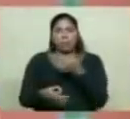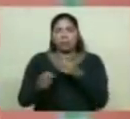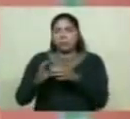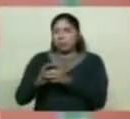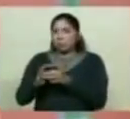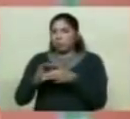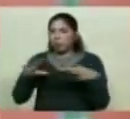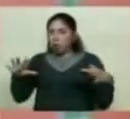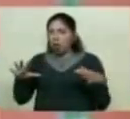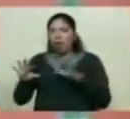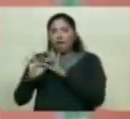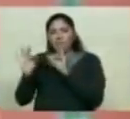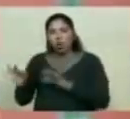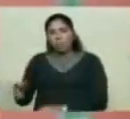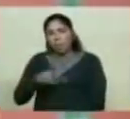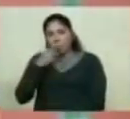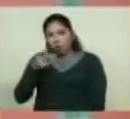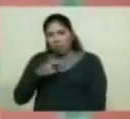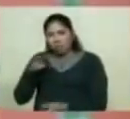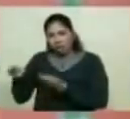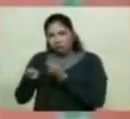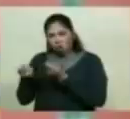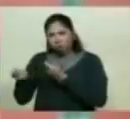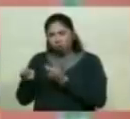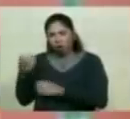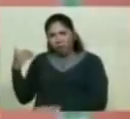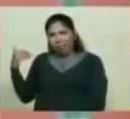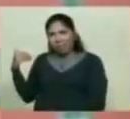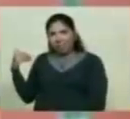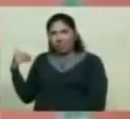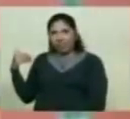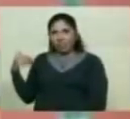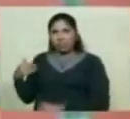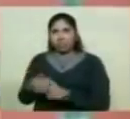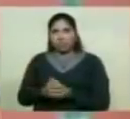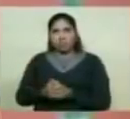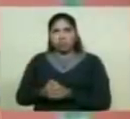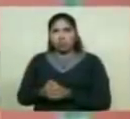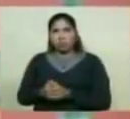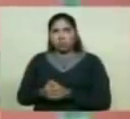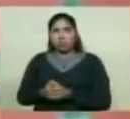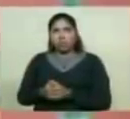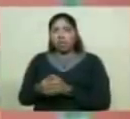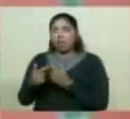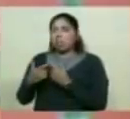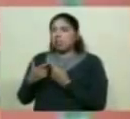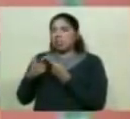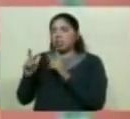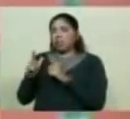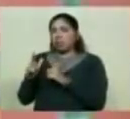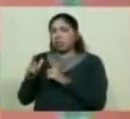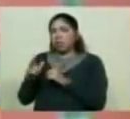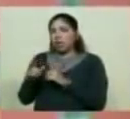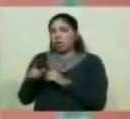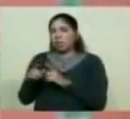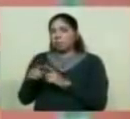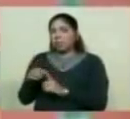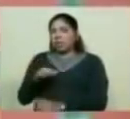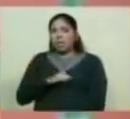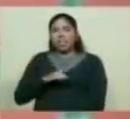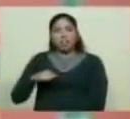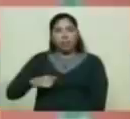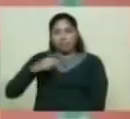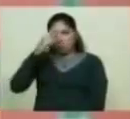clásico que plantea solo la libertad como un elemento de expresión individual